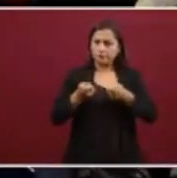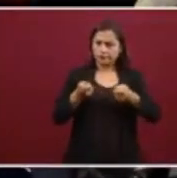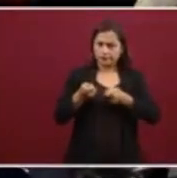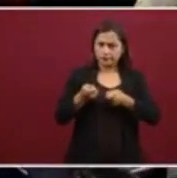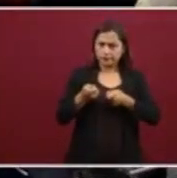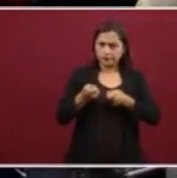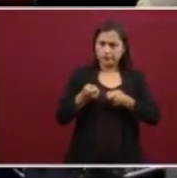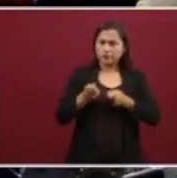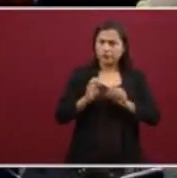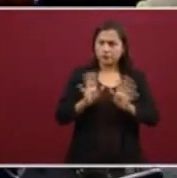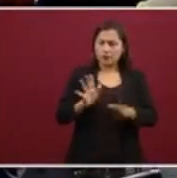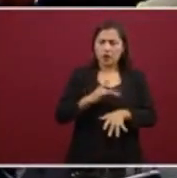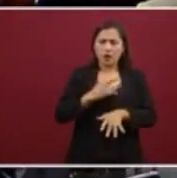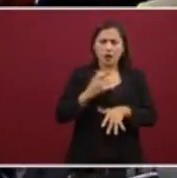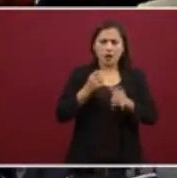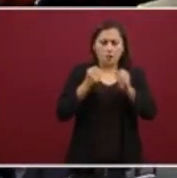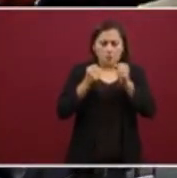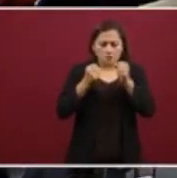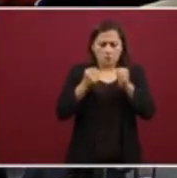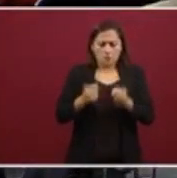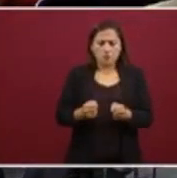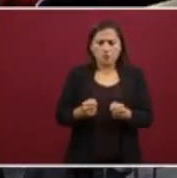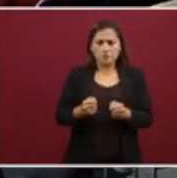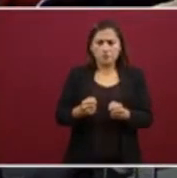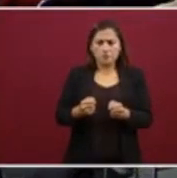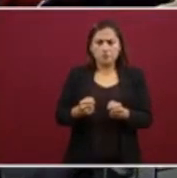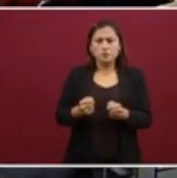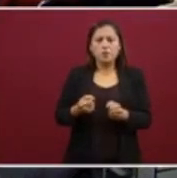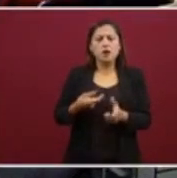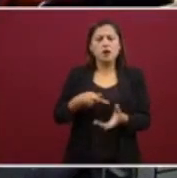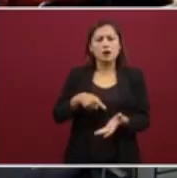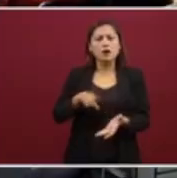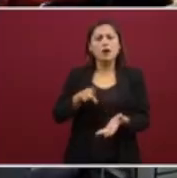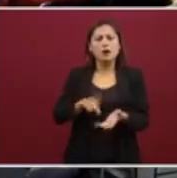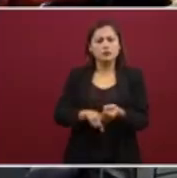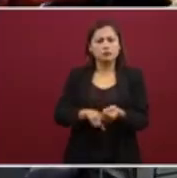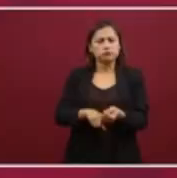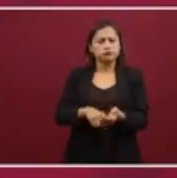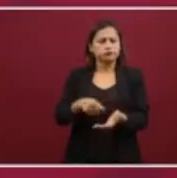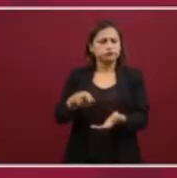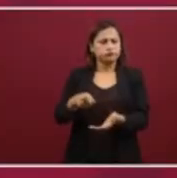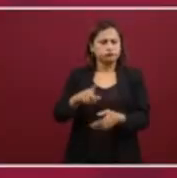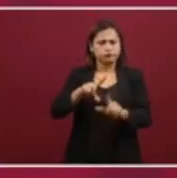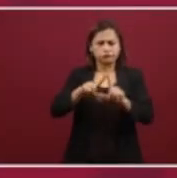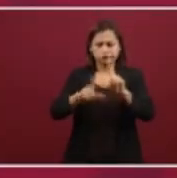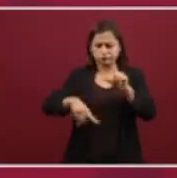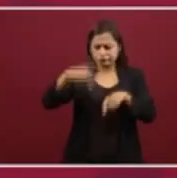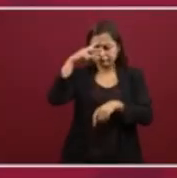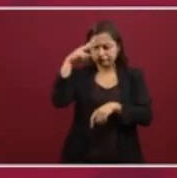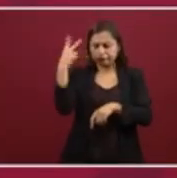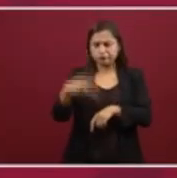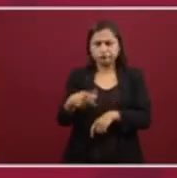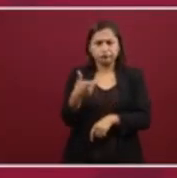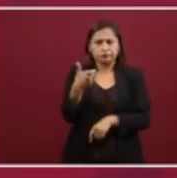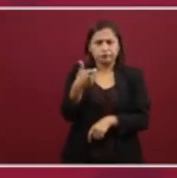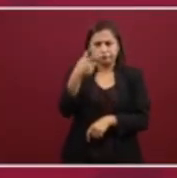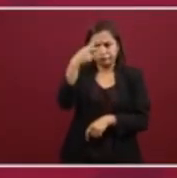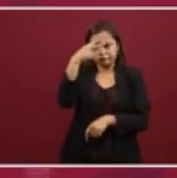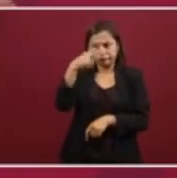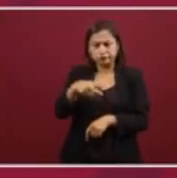hay estabilidad en nuestra moneda, a pesar de